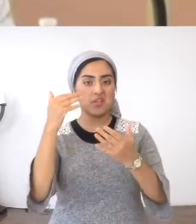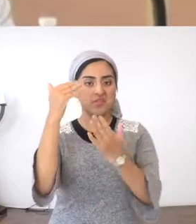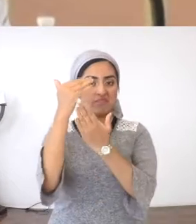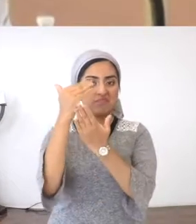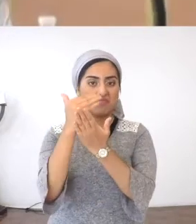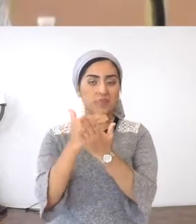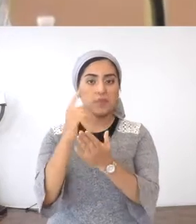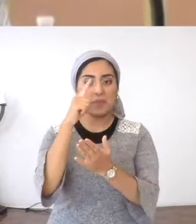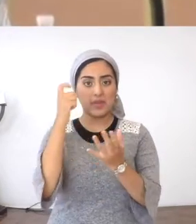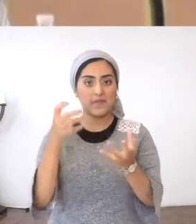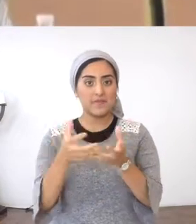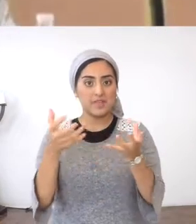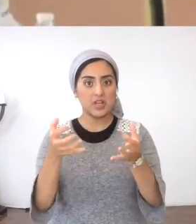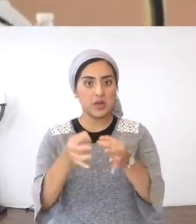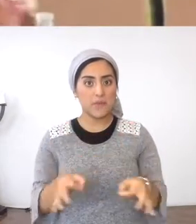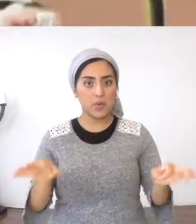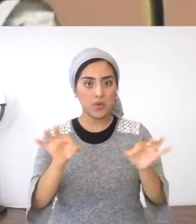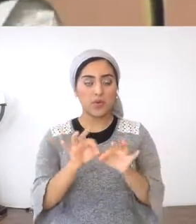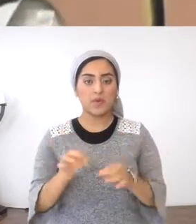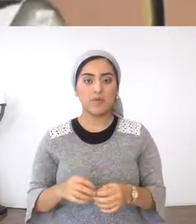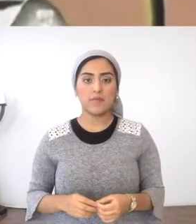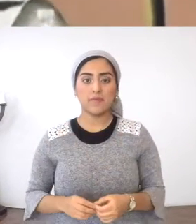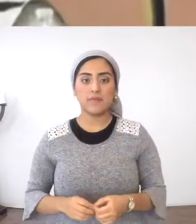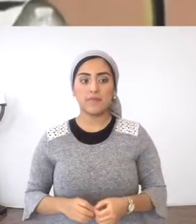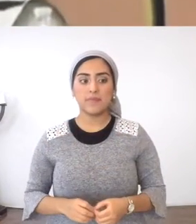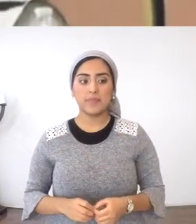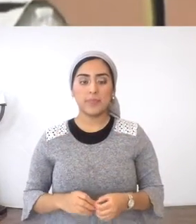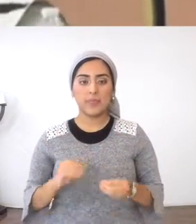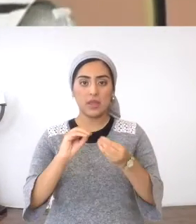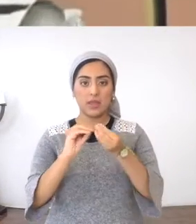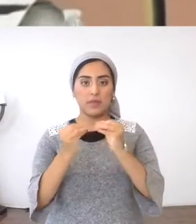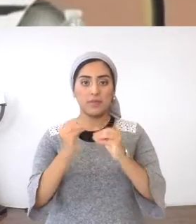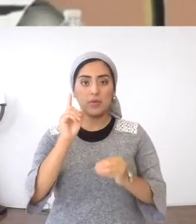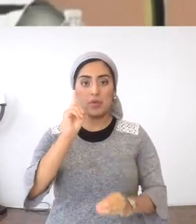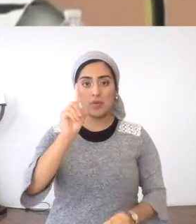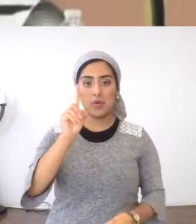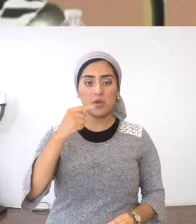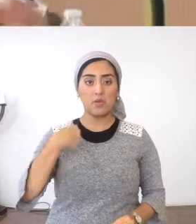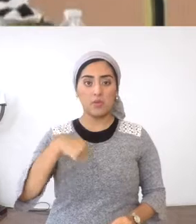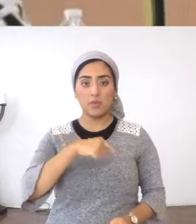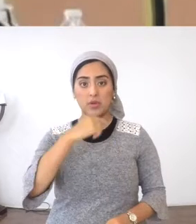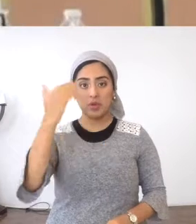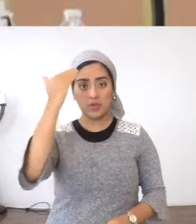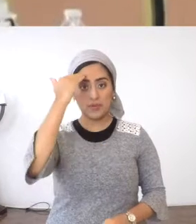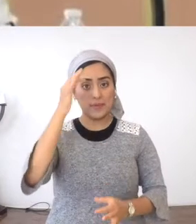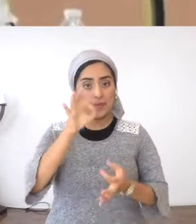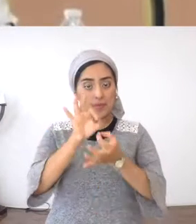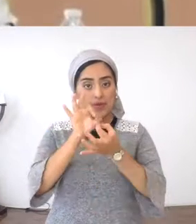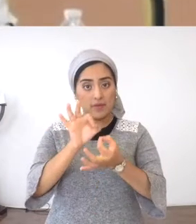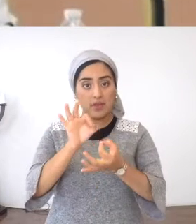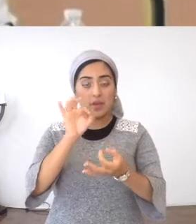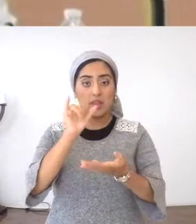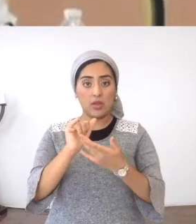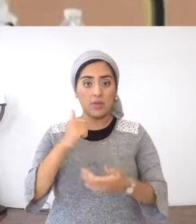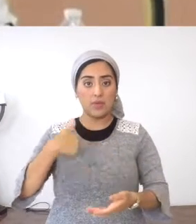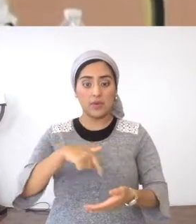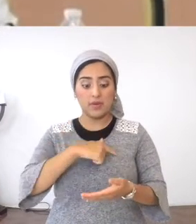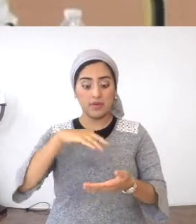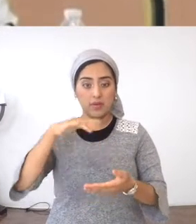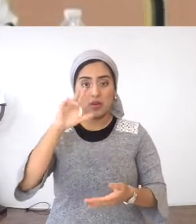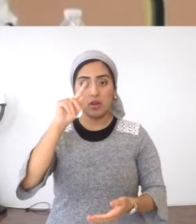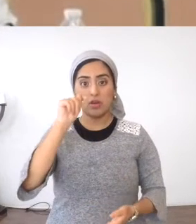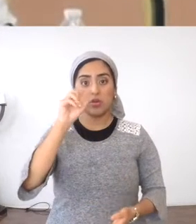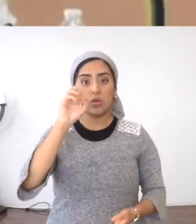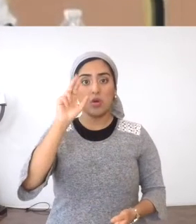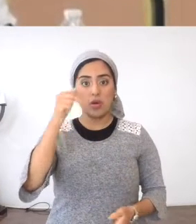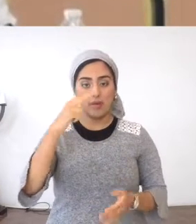varios puntos hermanos Porque esto es más delicado De lo que pensamos Como número uno Sabemos nosotros perfectamente Que estudiamos la